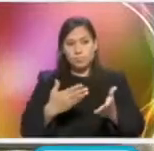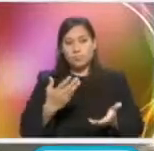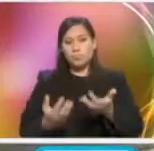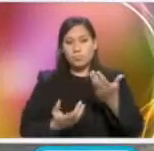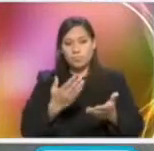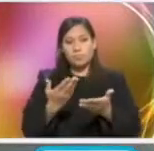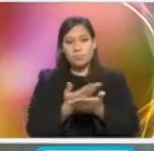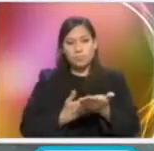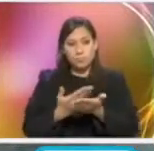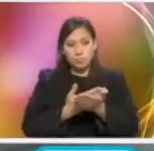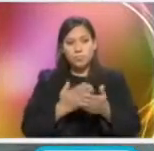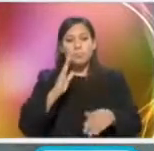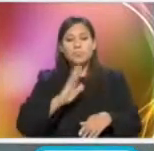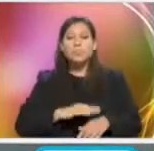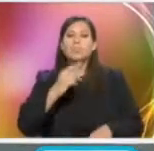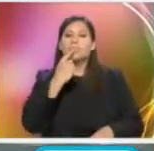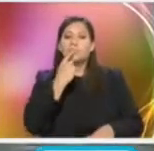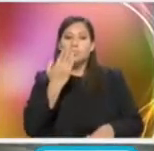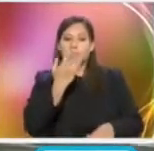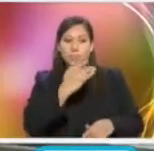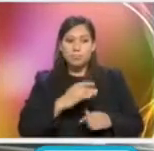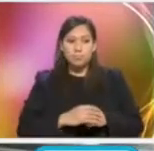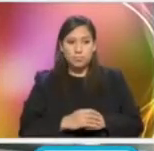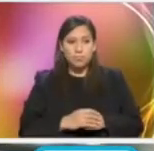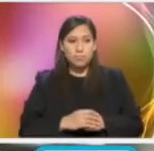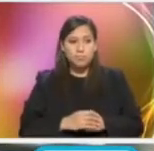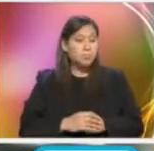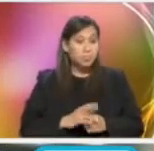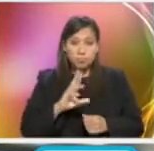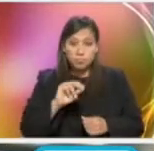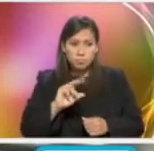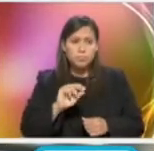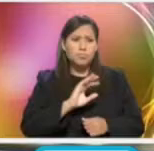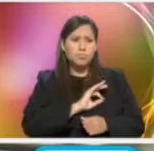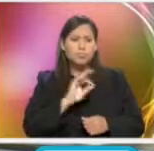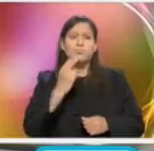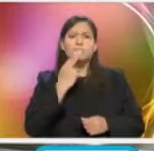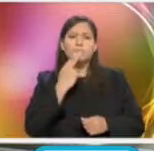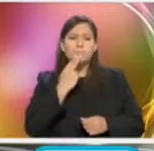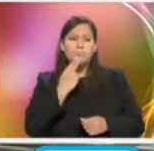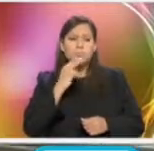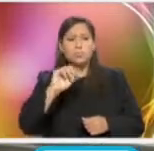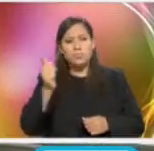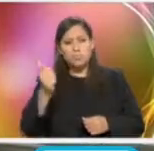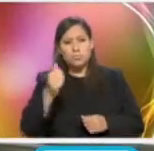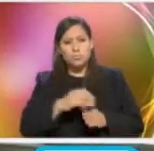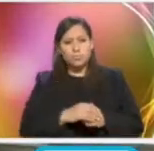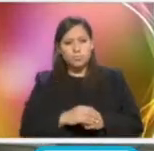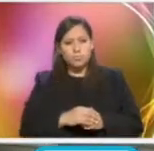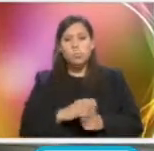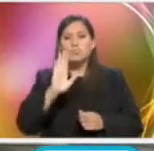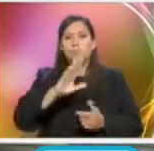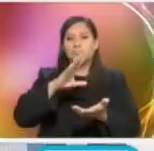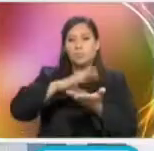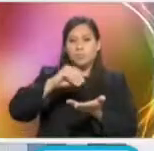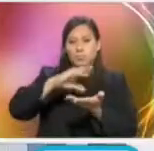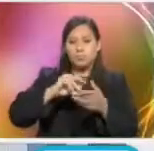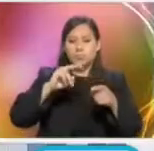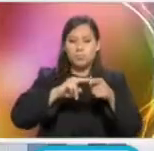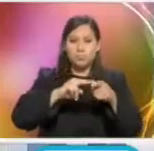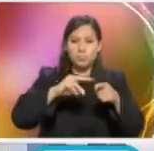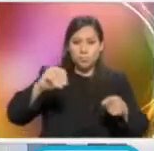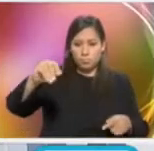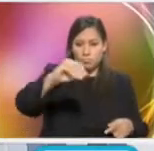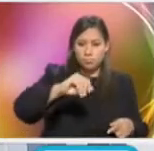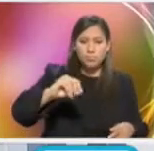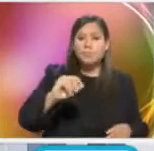la sopa. Le da mucho más sabor, ¿no? Claro. Si no, pues bueno, usen de estos que vienen como en polvo. Sí, el concentrado en